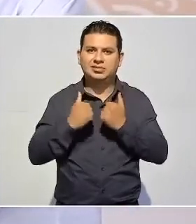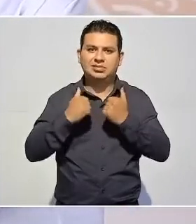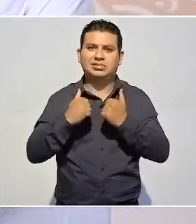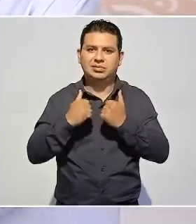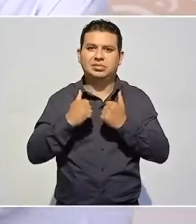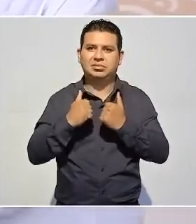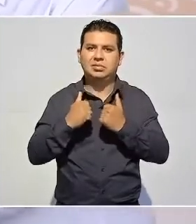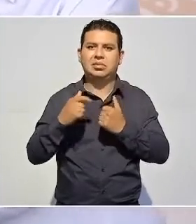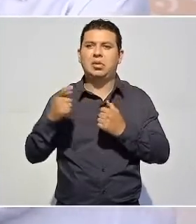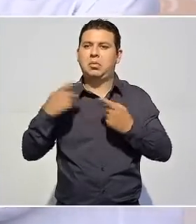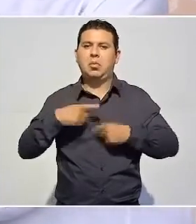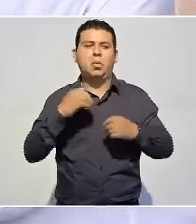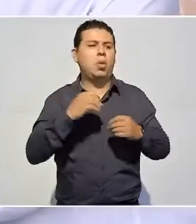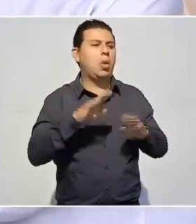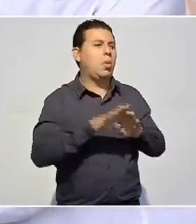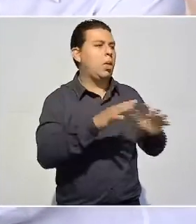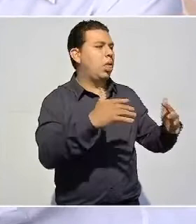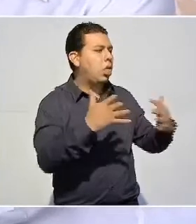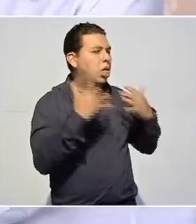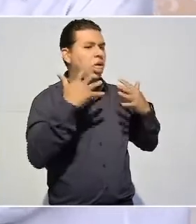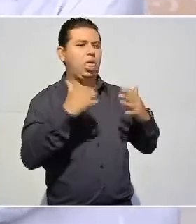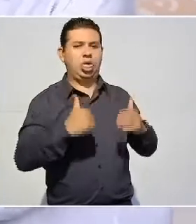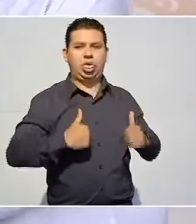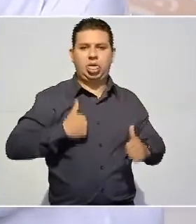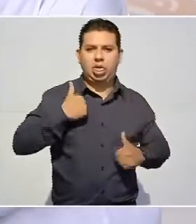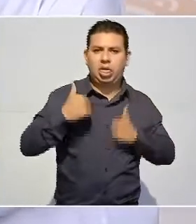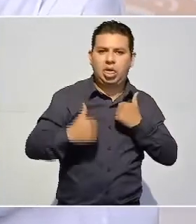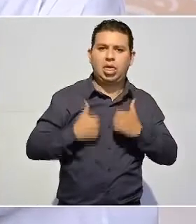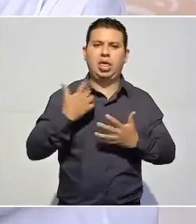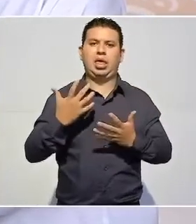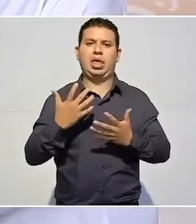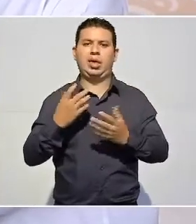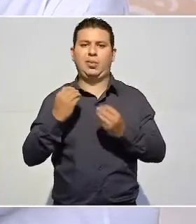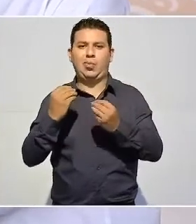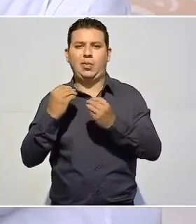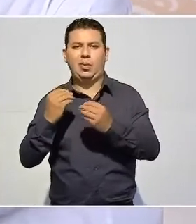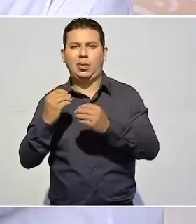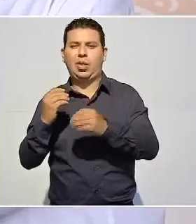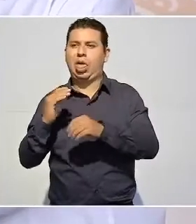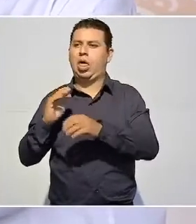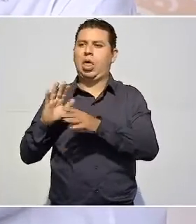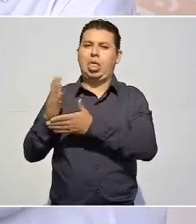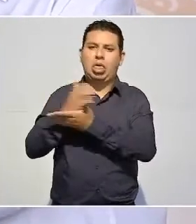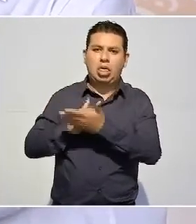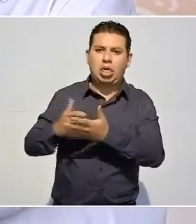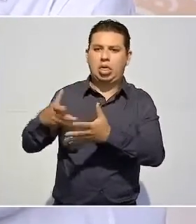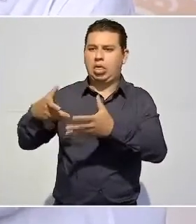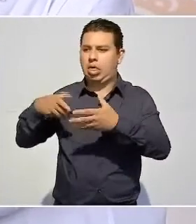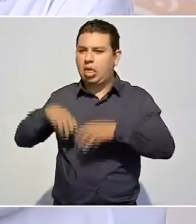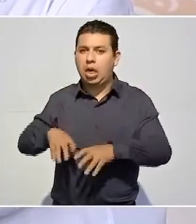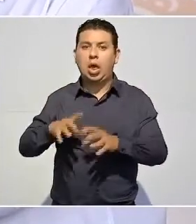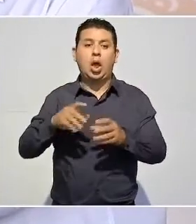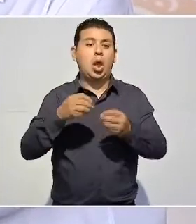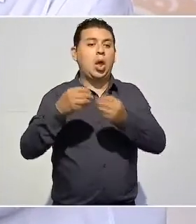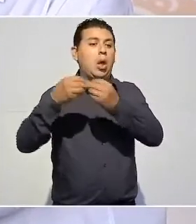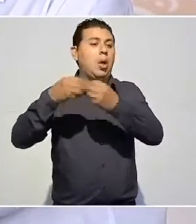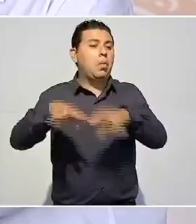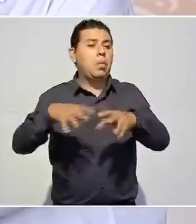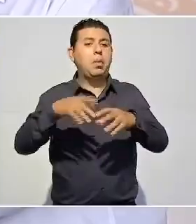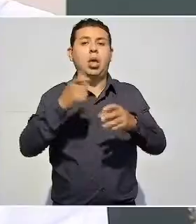la soberbia, la arbitrariedad y los extravíos del